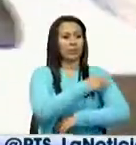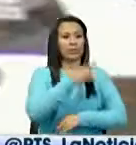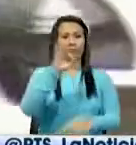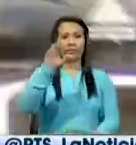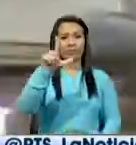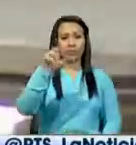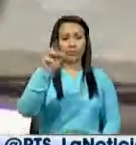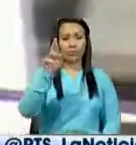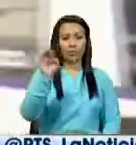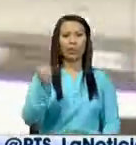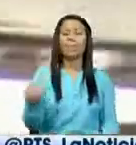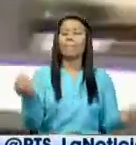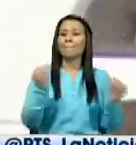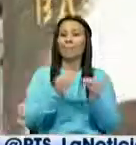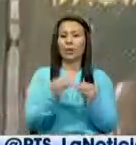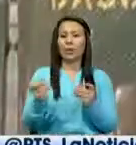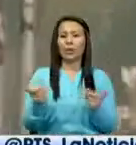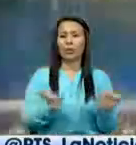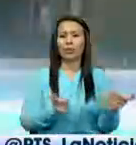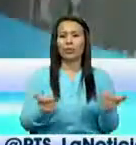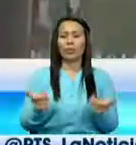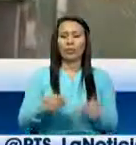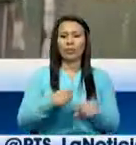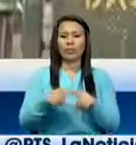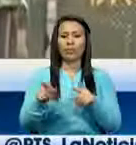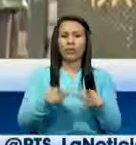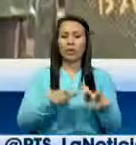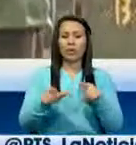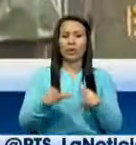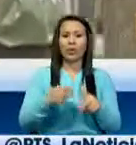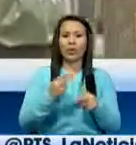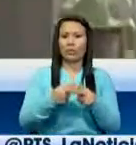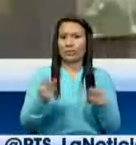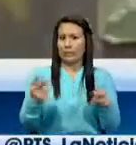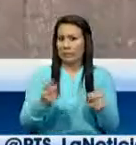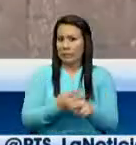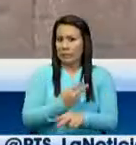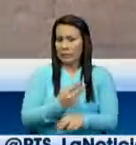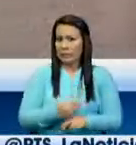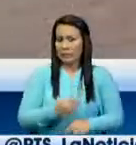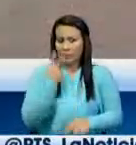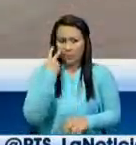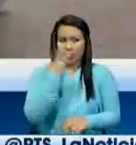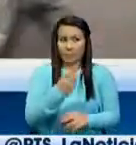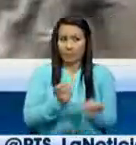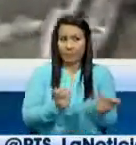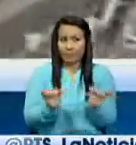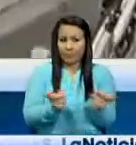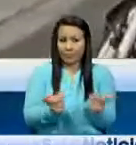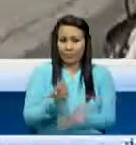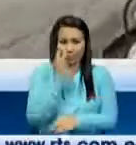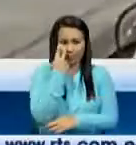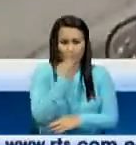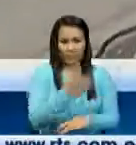preveían más controles en zonas identificadas como críticas, informó Ítalo Ruiz.